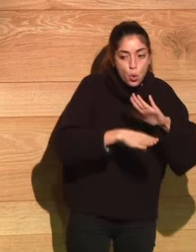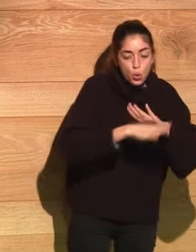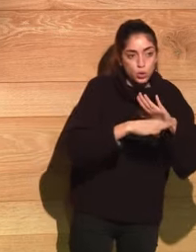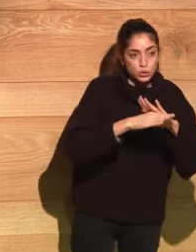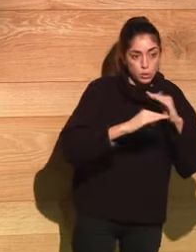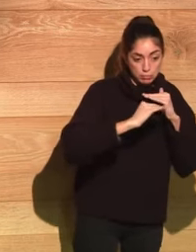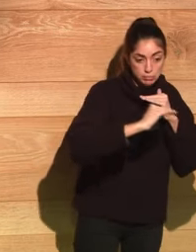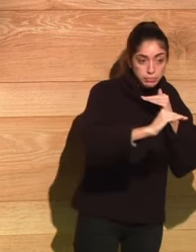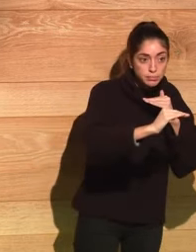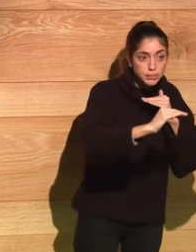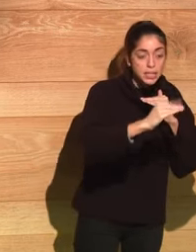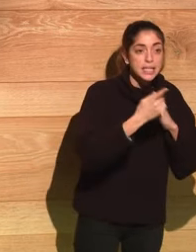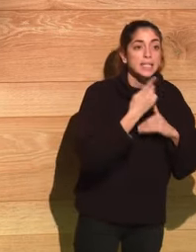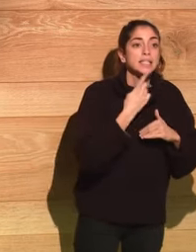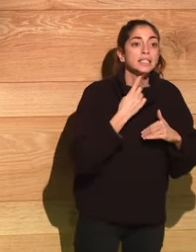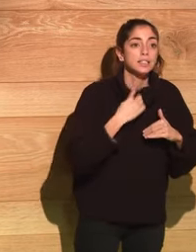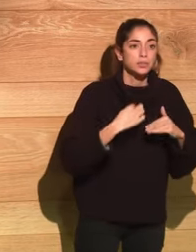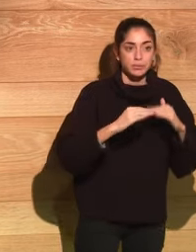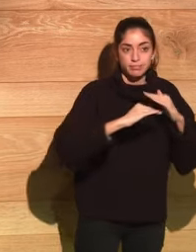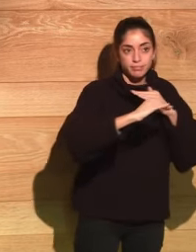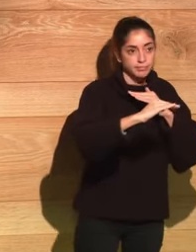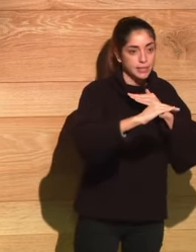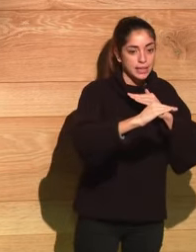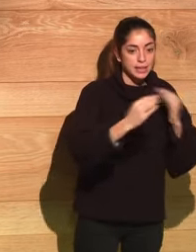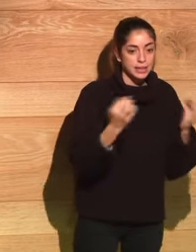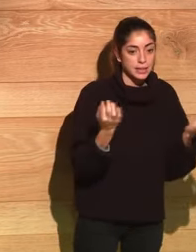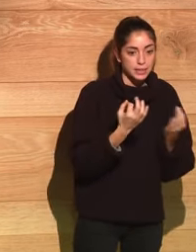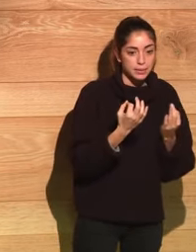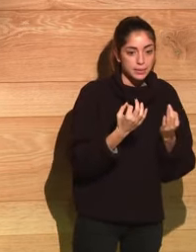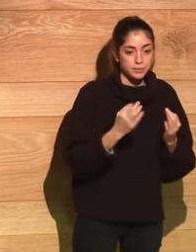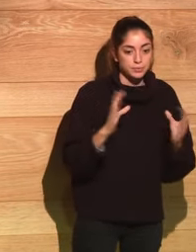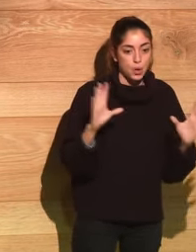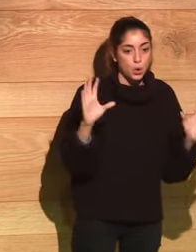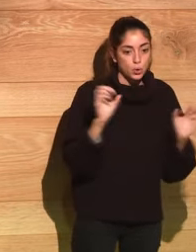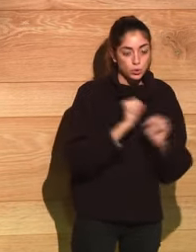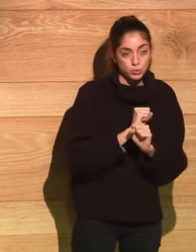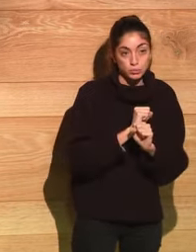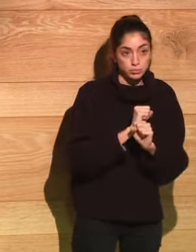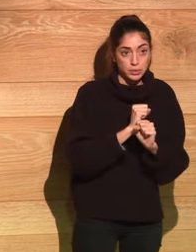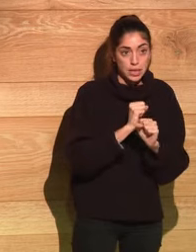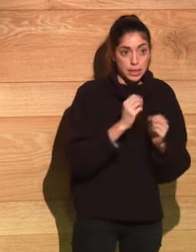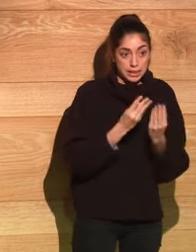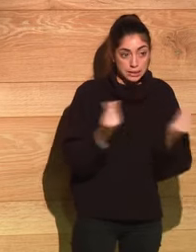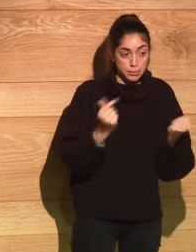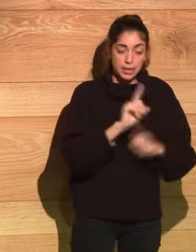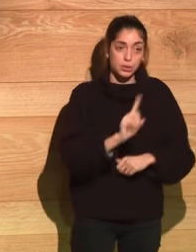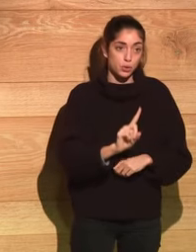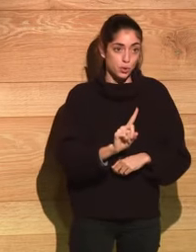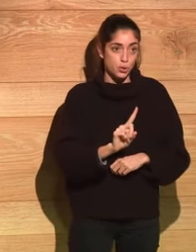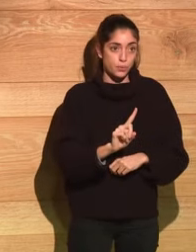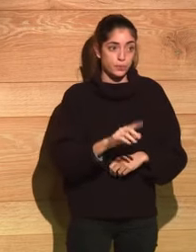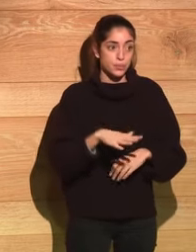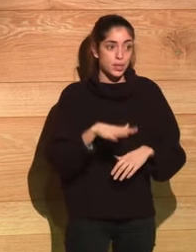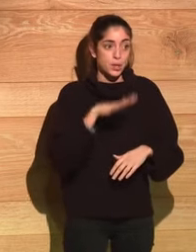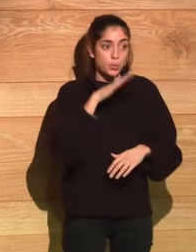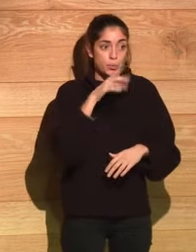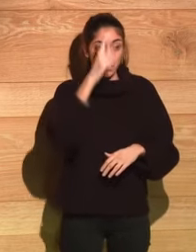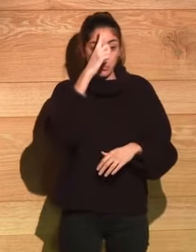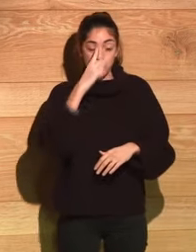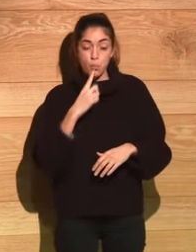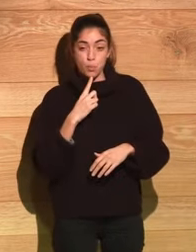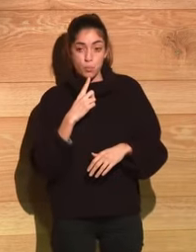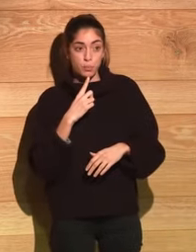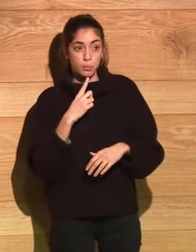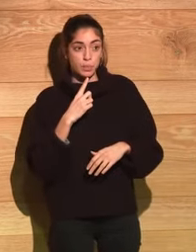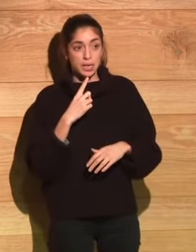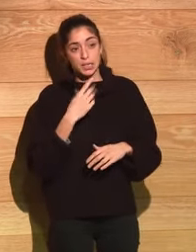y eso no puede cambiar, ¿no? Bueno, digo, por poner una imagen, ¿no? Las mujeres hasta hace muy poco no se desnudaban